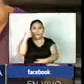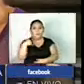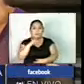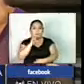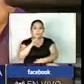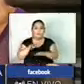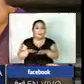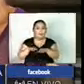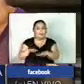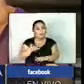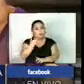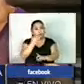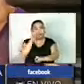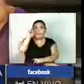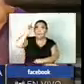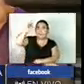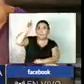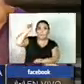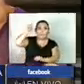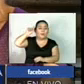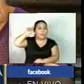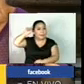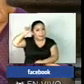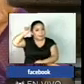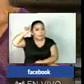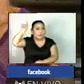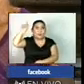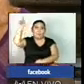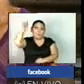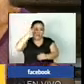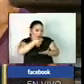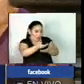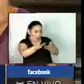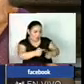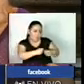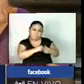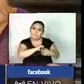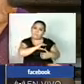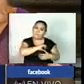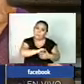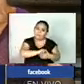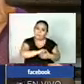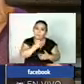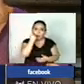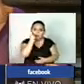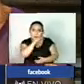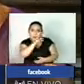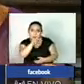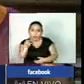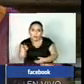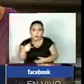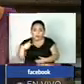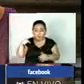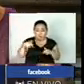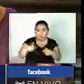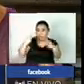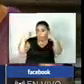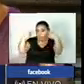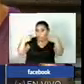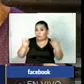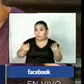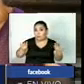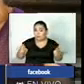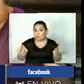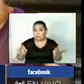Señor pues porque Diosito es el que está moviendo corazones vea en ver en la situación que estamos verdad